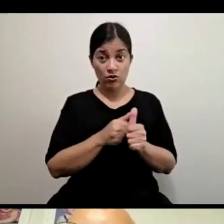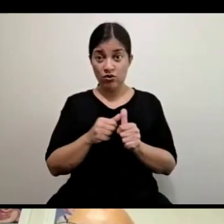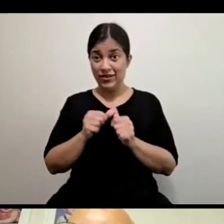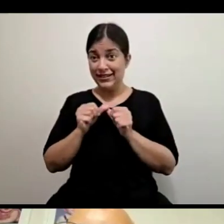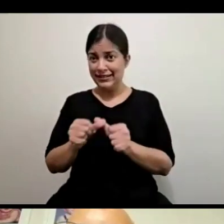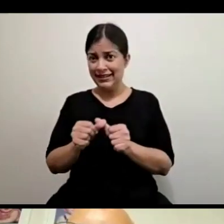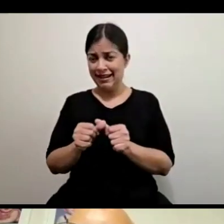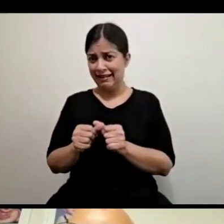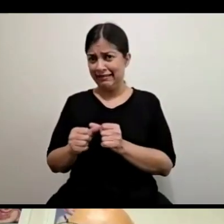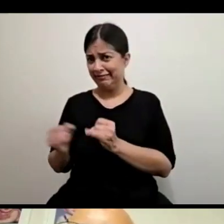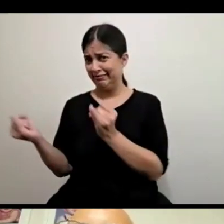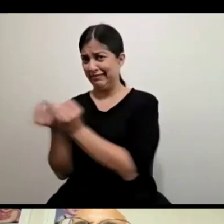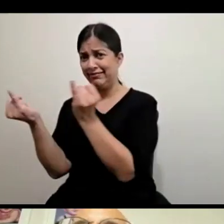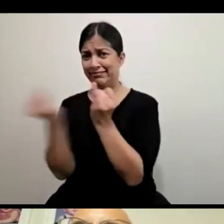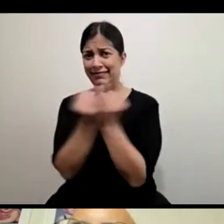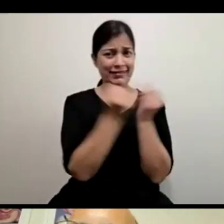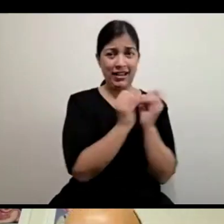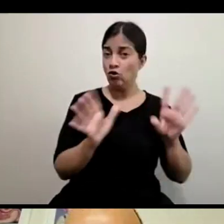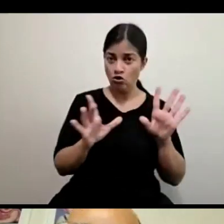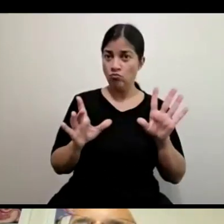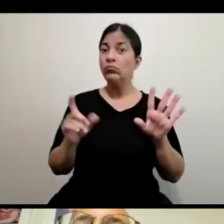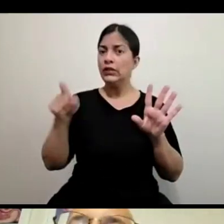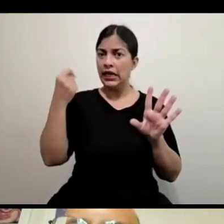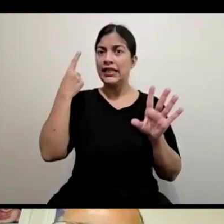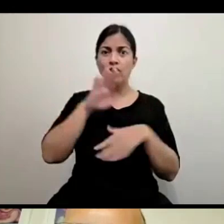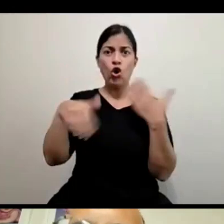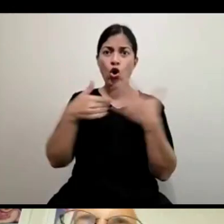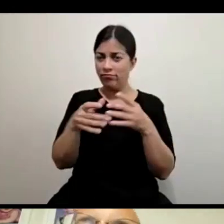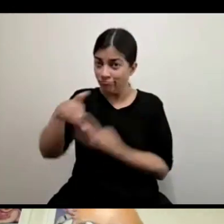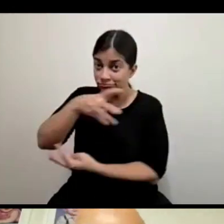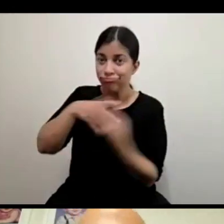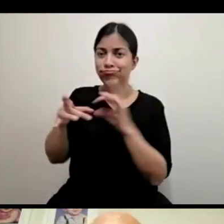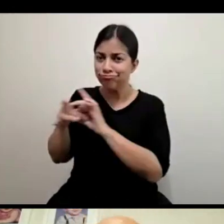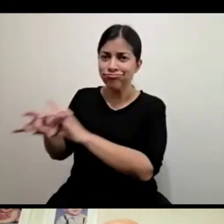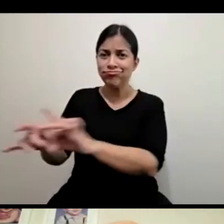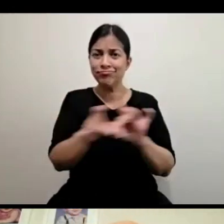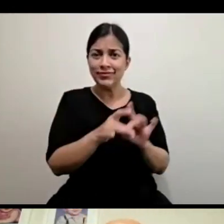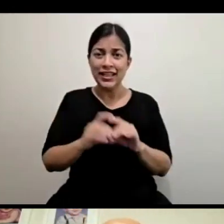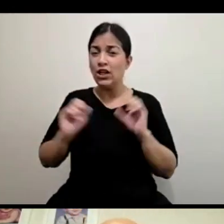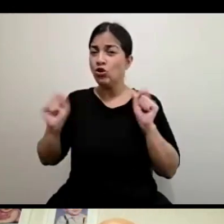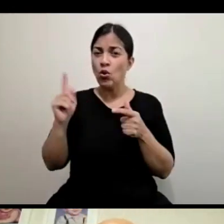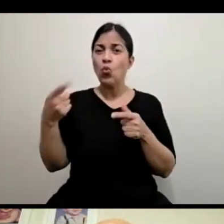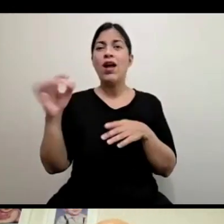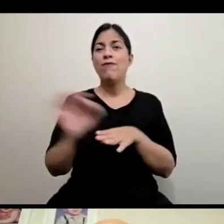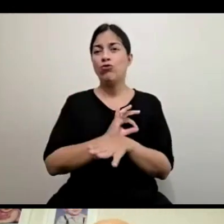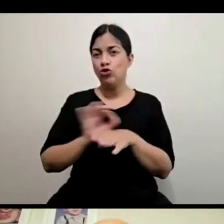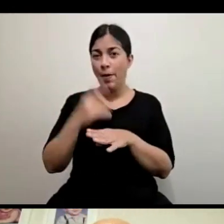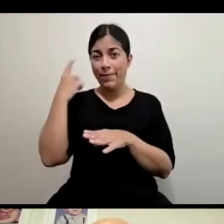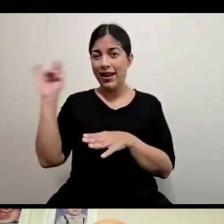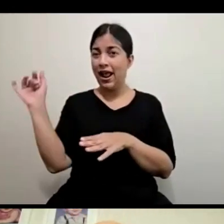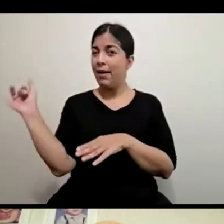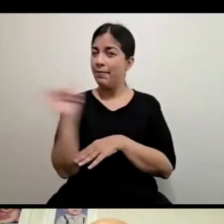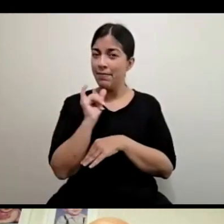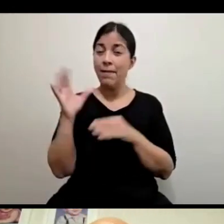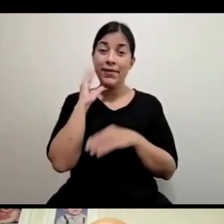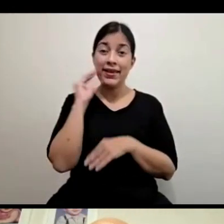y no acabemos de entender que todo es colaborativo y que todo tiene que ir en función para una misma experiencia, no son